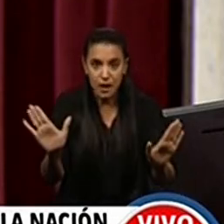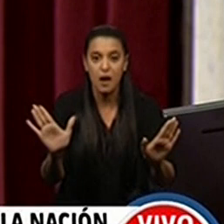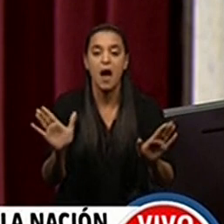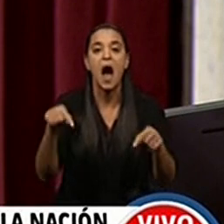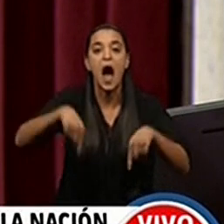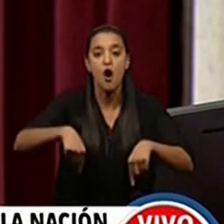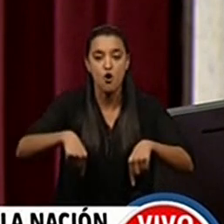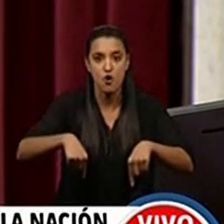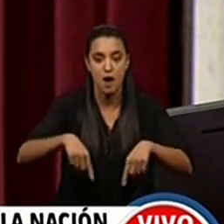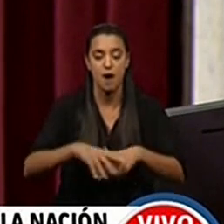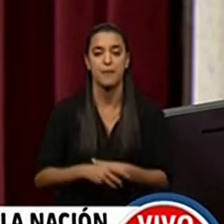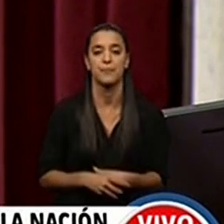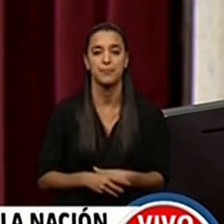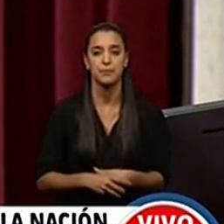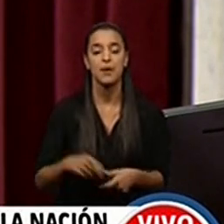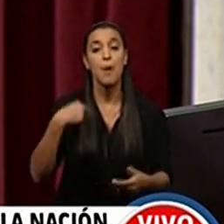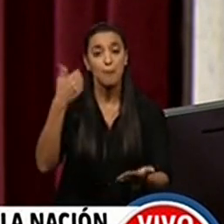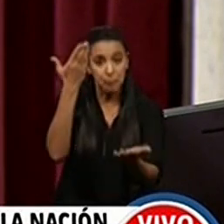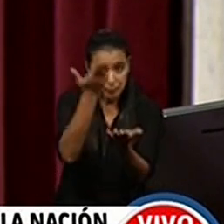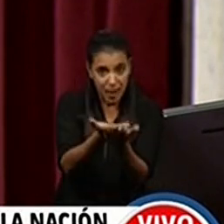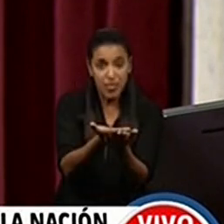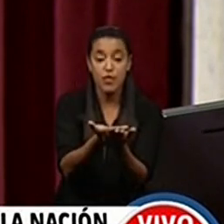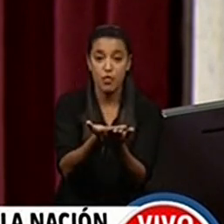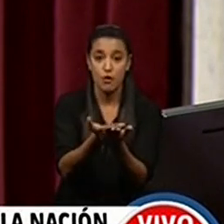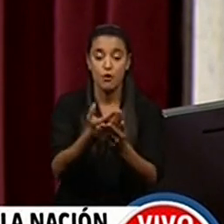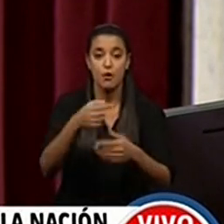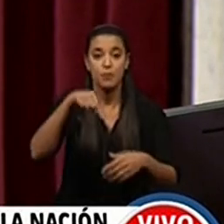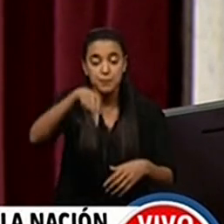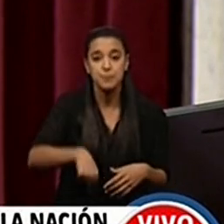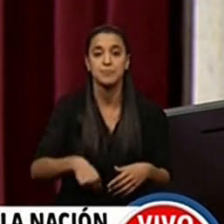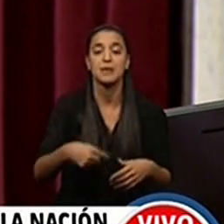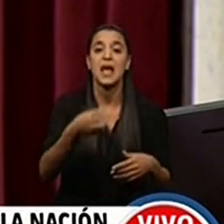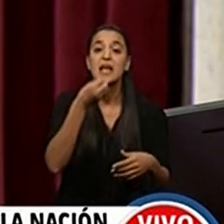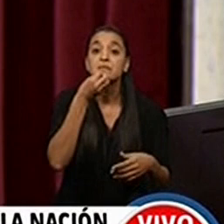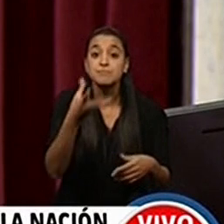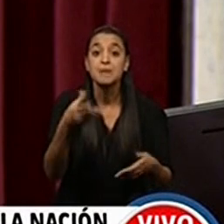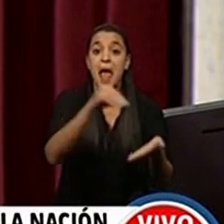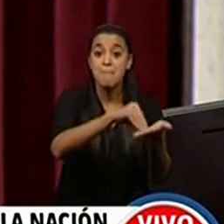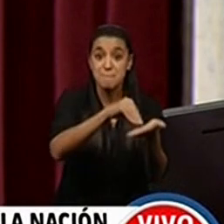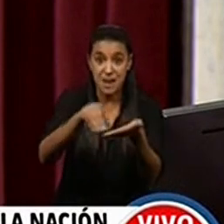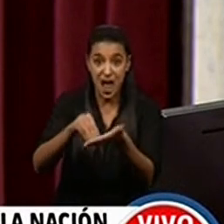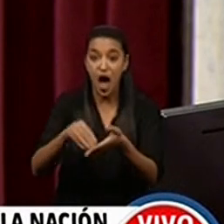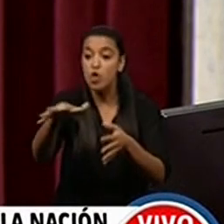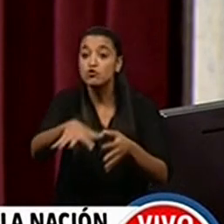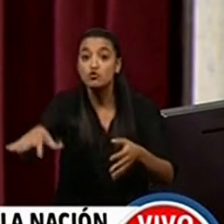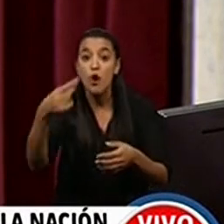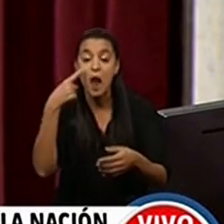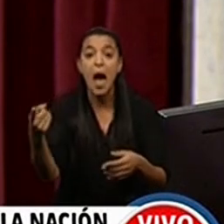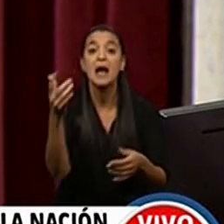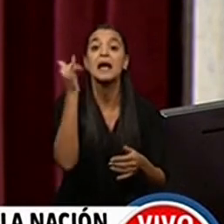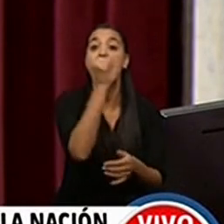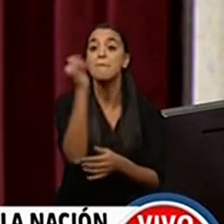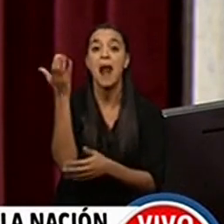Vamos a hacer ahora el pedido de testimonio de los empleados de la Cámara en esa zona, el pedido de